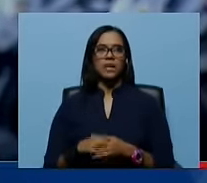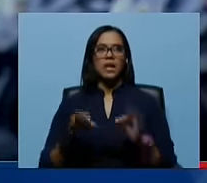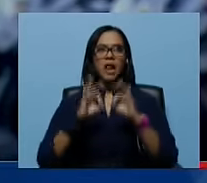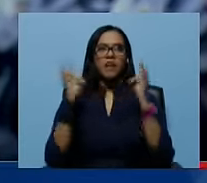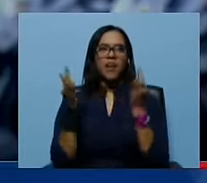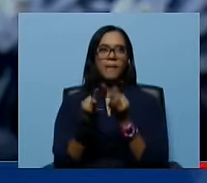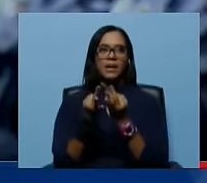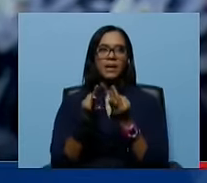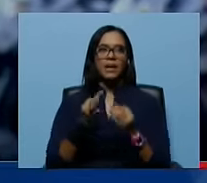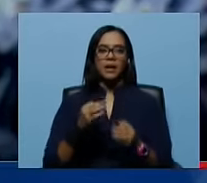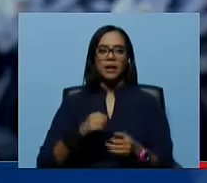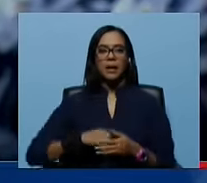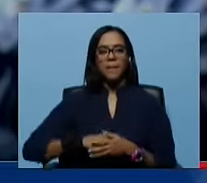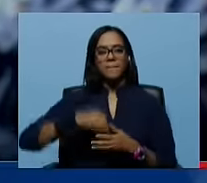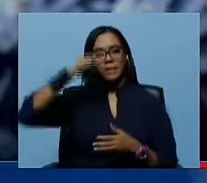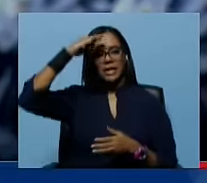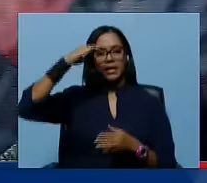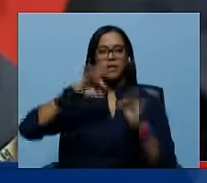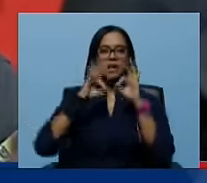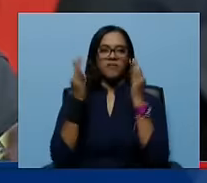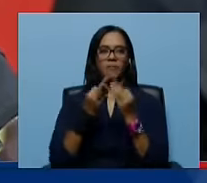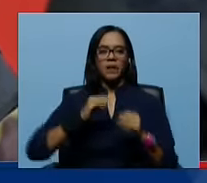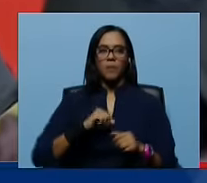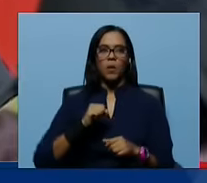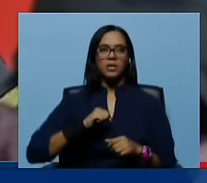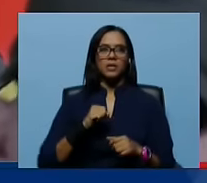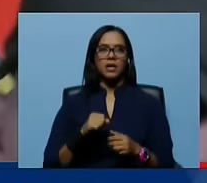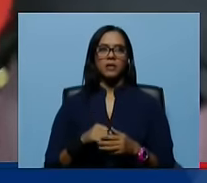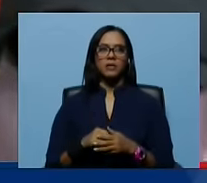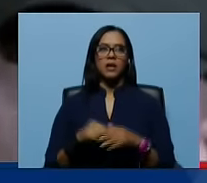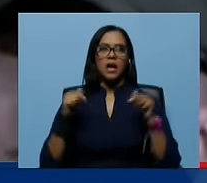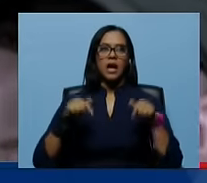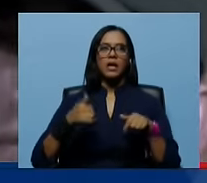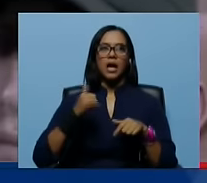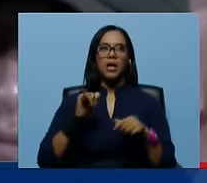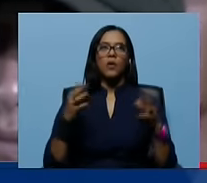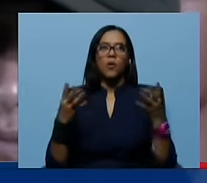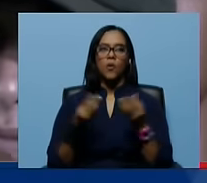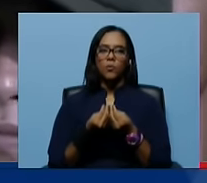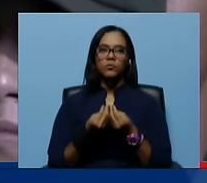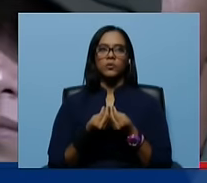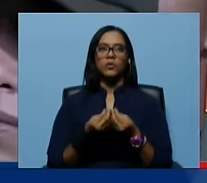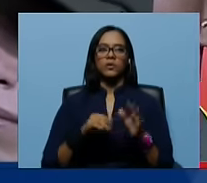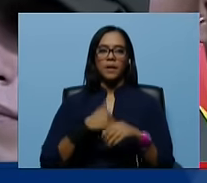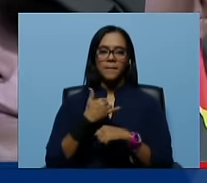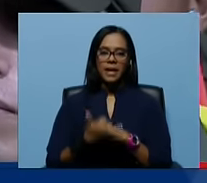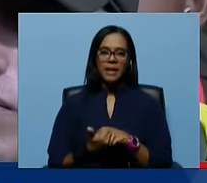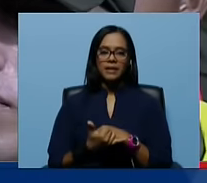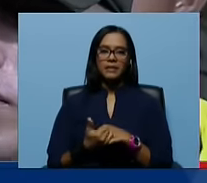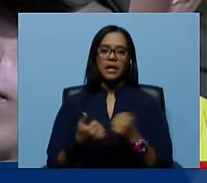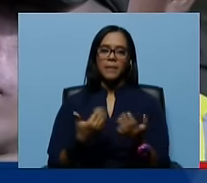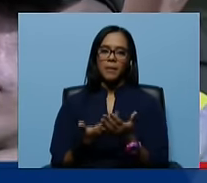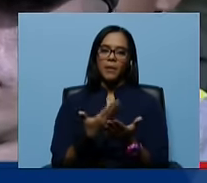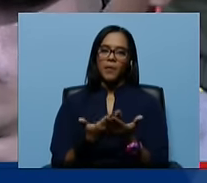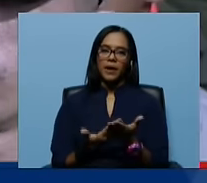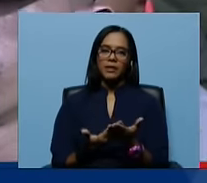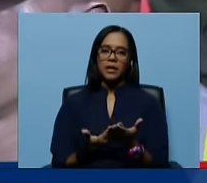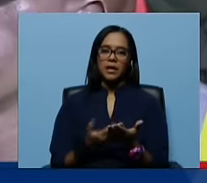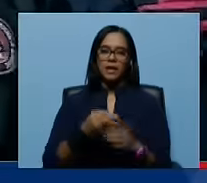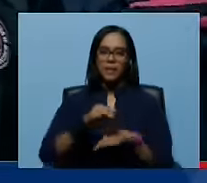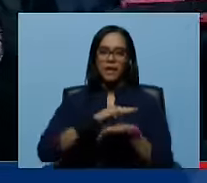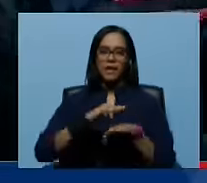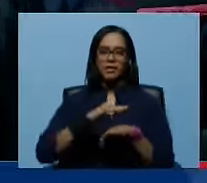familia militar, de la familia policial. Aquí hay un conjunto de planes que me ha propuesto el ministro